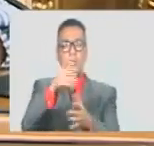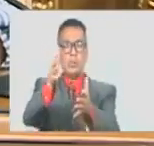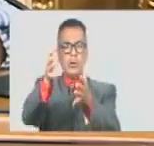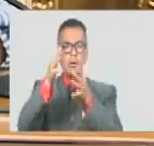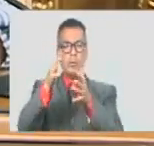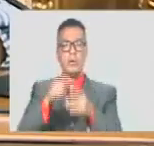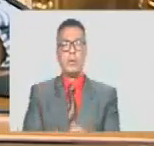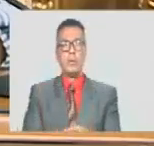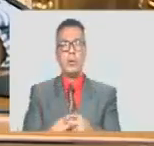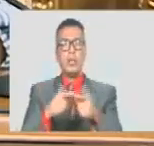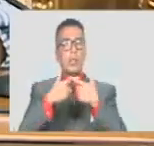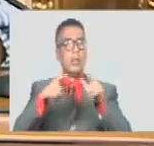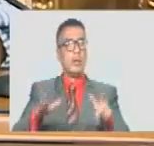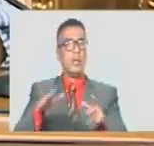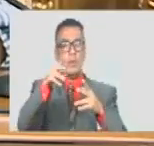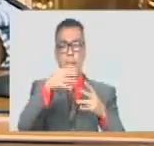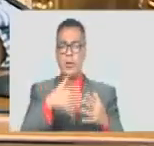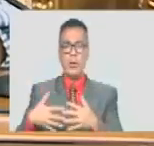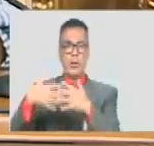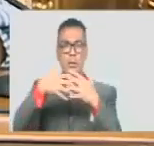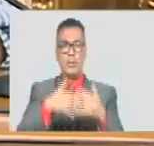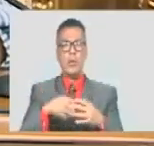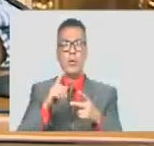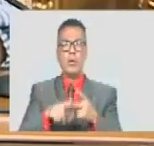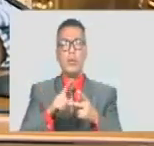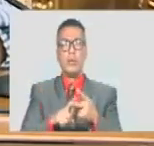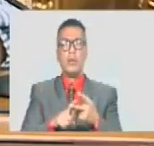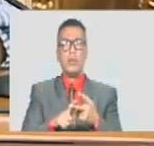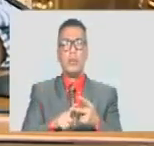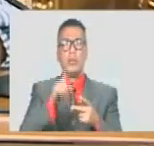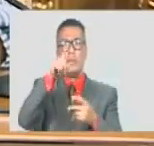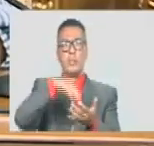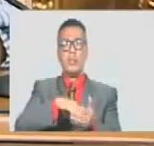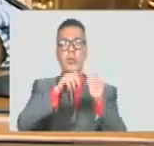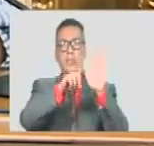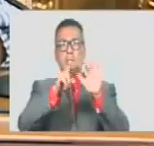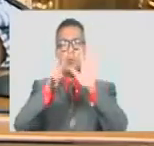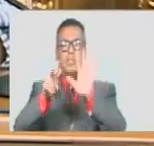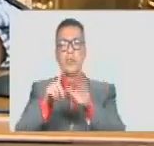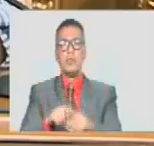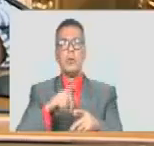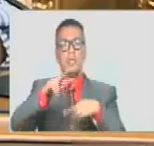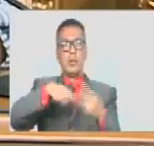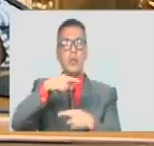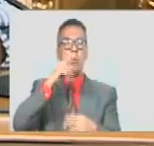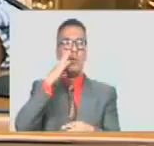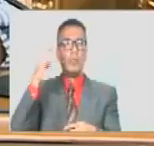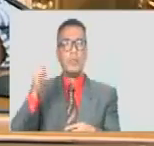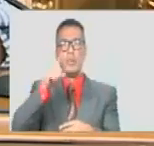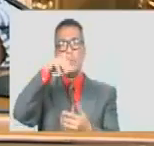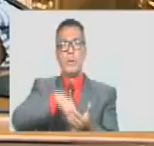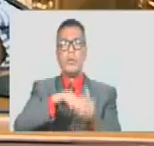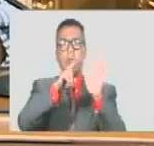victoria en la independencia de los Estados Unidos en 1776, la Revolución Francesa